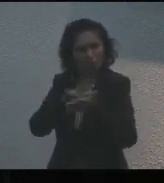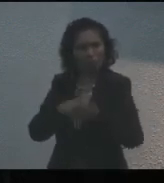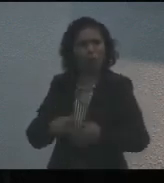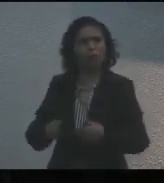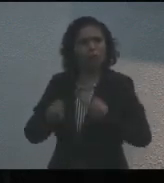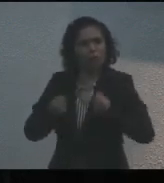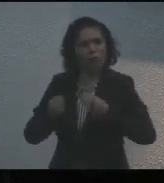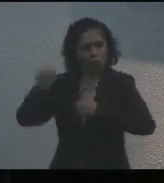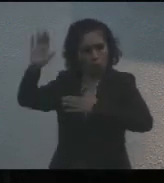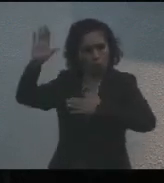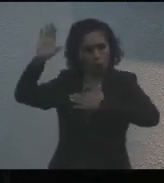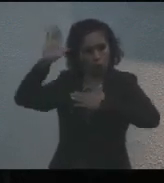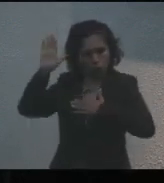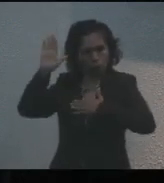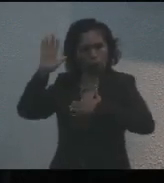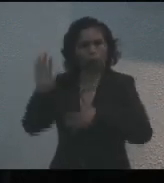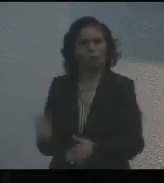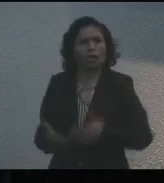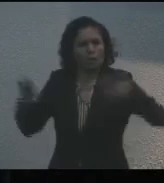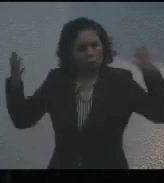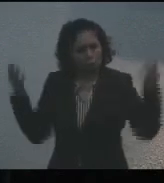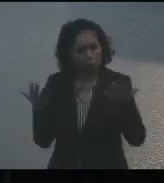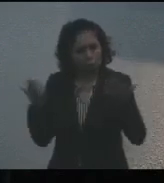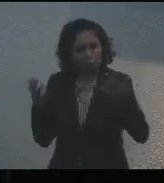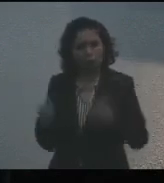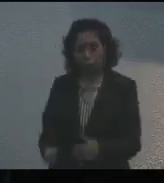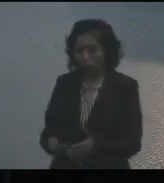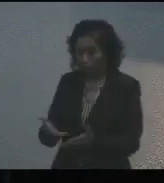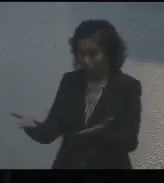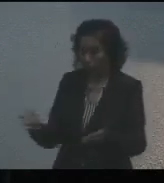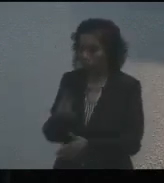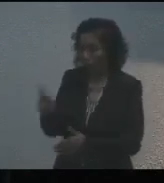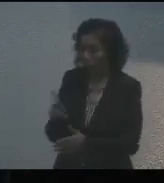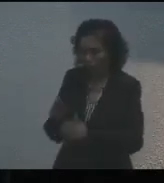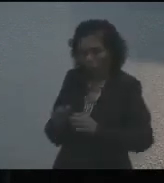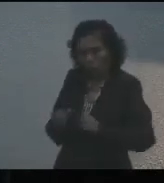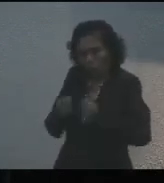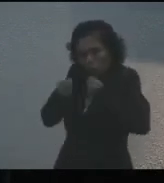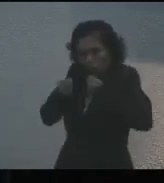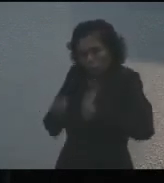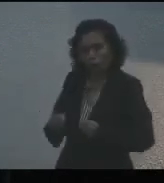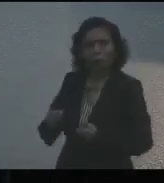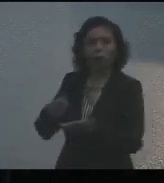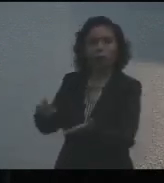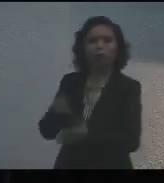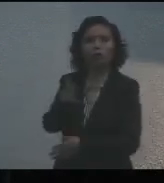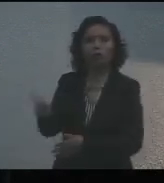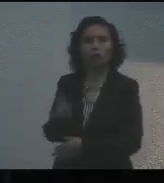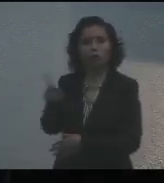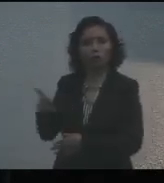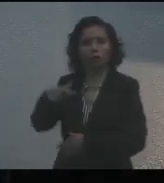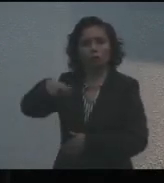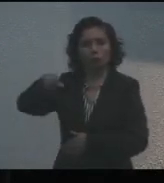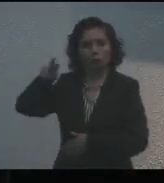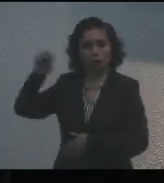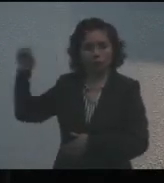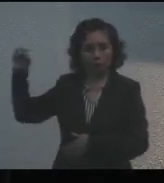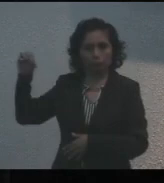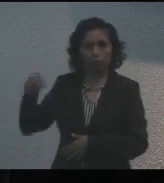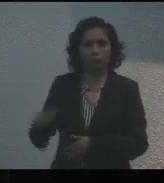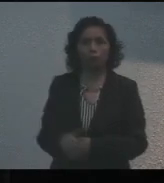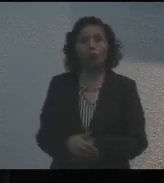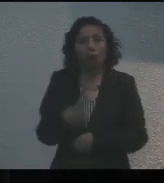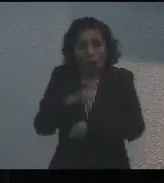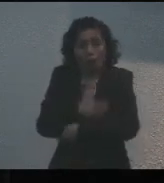inquebrantable compromiso de contribuir a garantizar la seguridad y bienestar del pueblo de Quintana Roo. Por